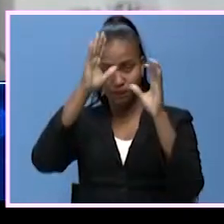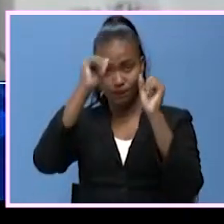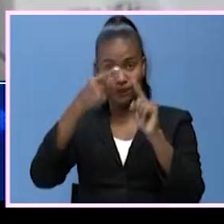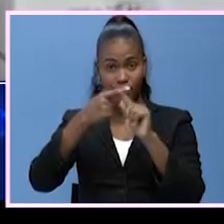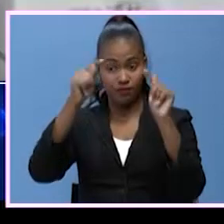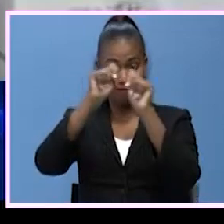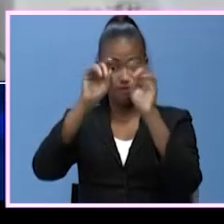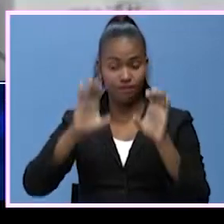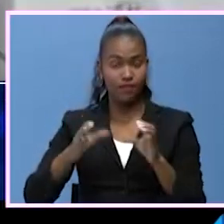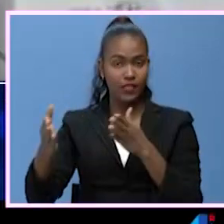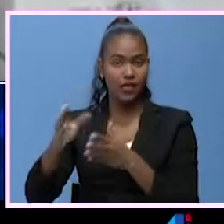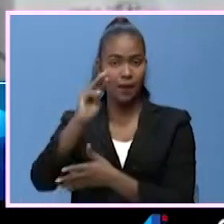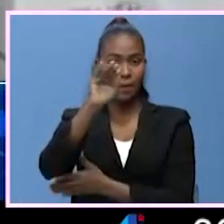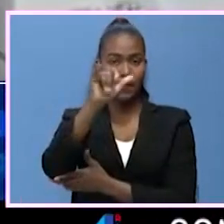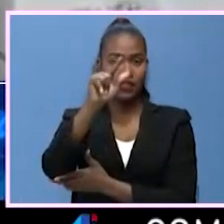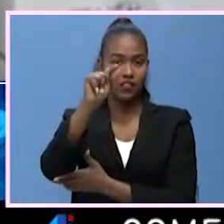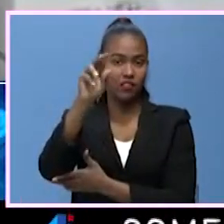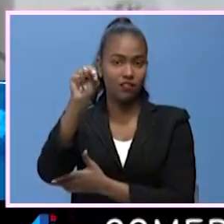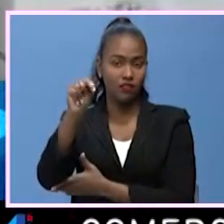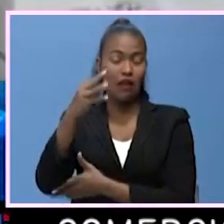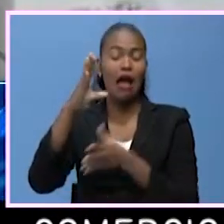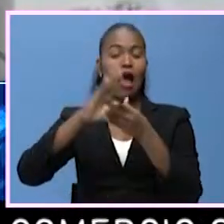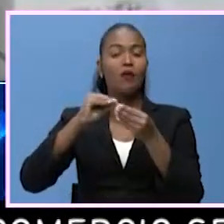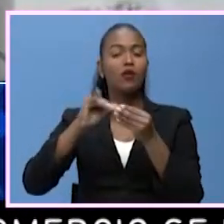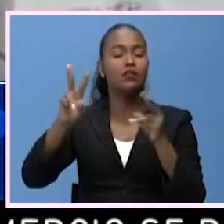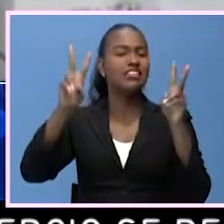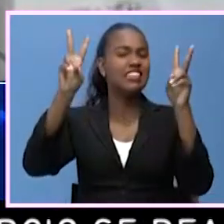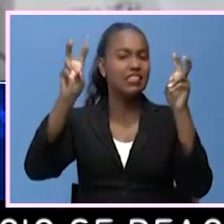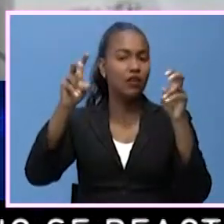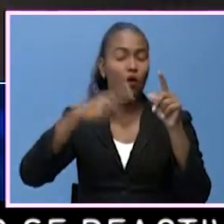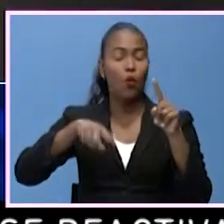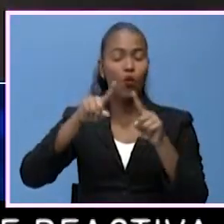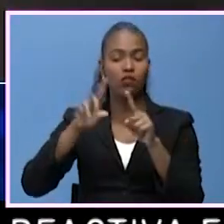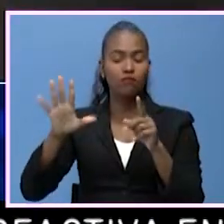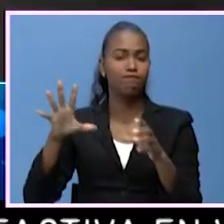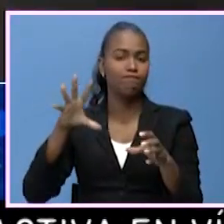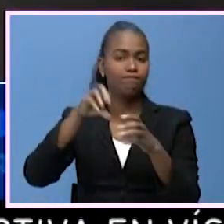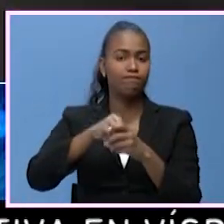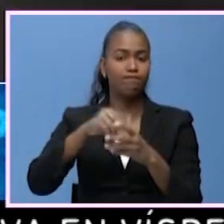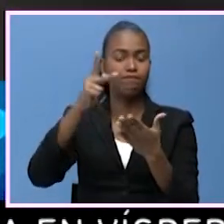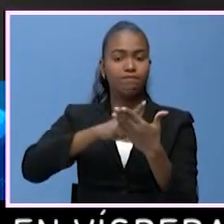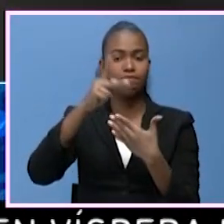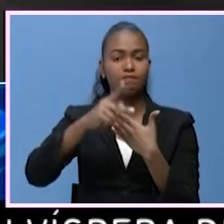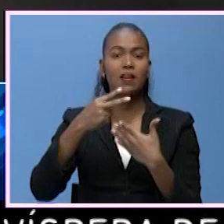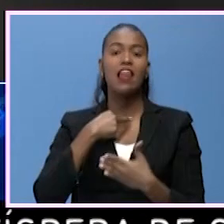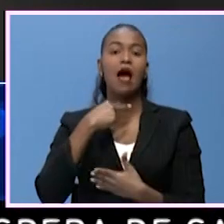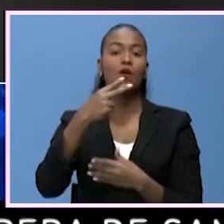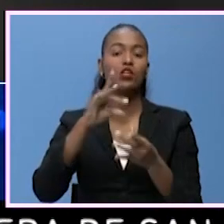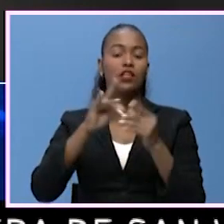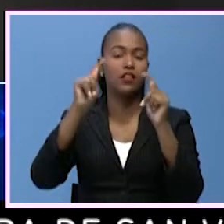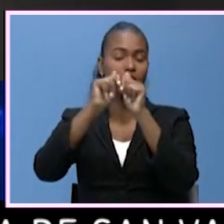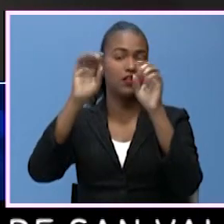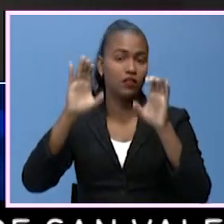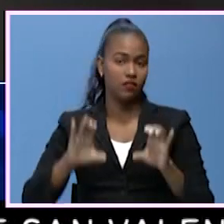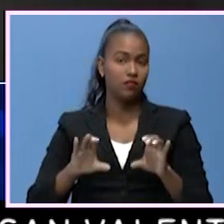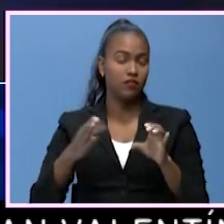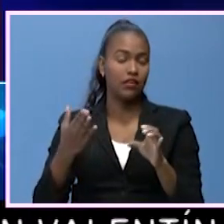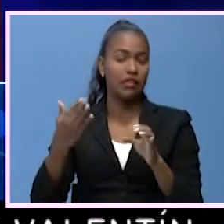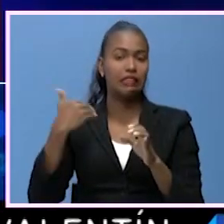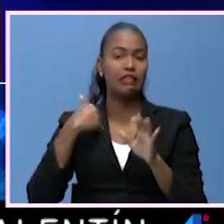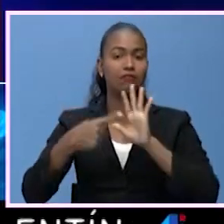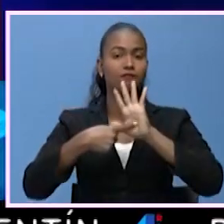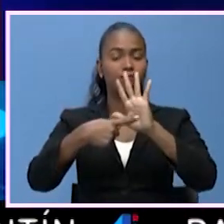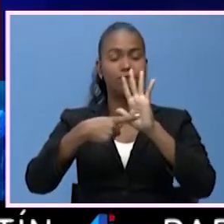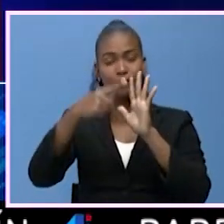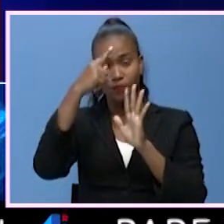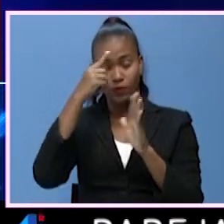Tribunal Constitucional, Milton Rey Guevara, habló en esos términos durante su participación en el programa La Voz del Tribunal Constitucional, que se